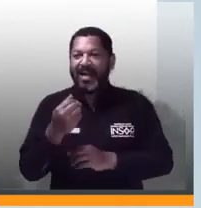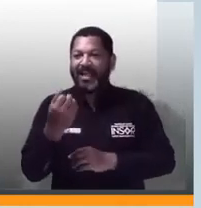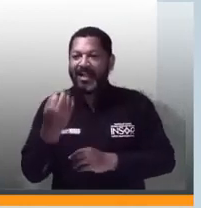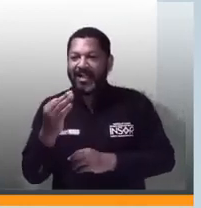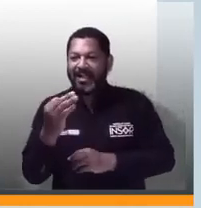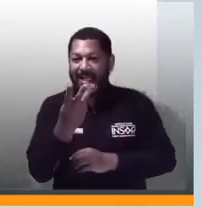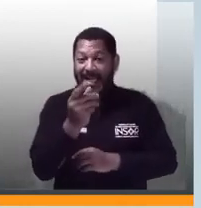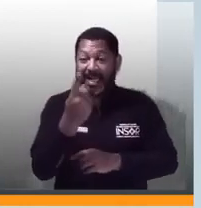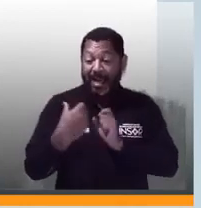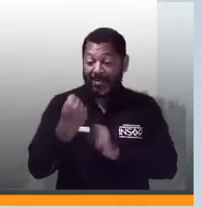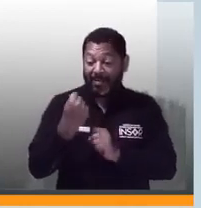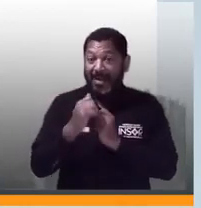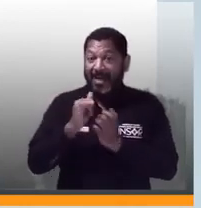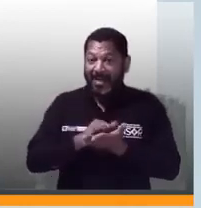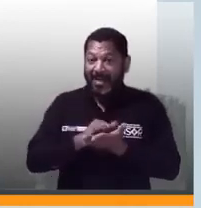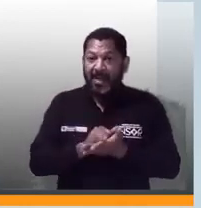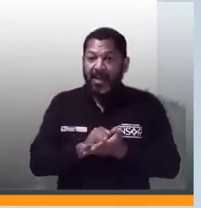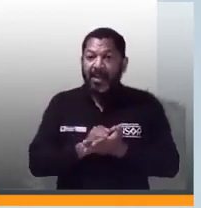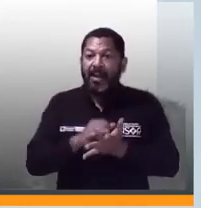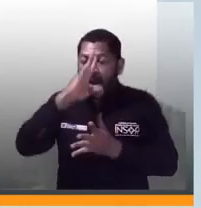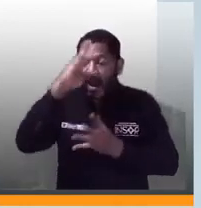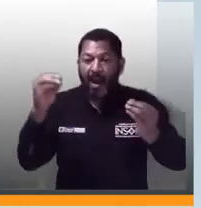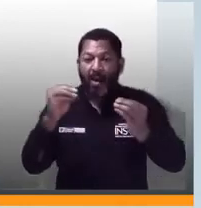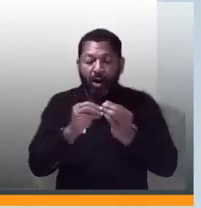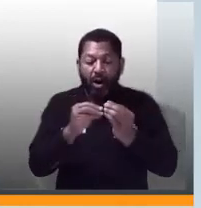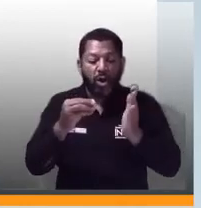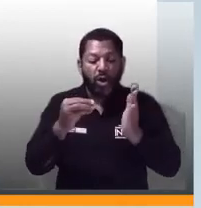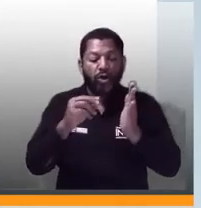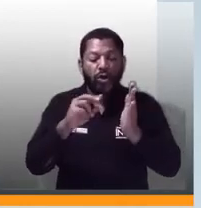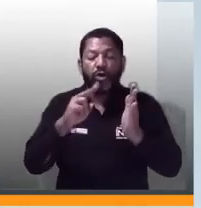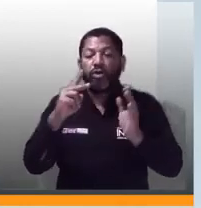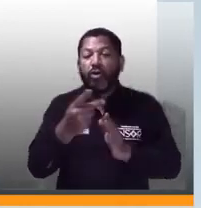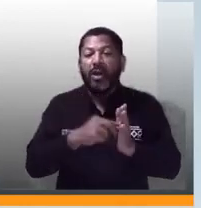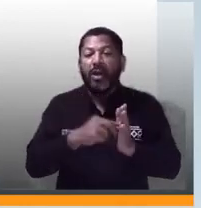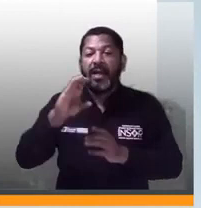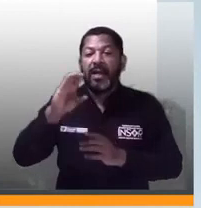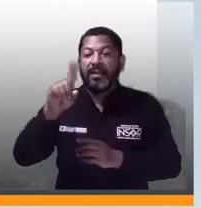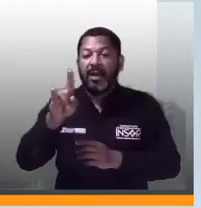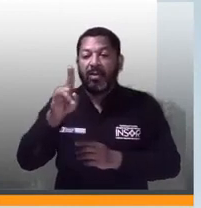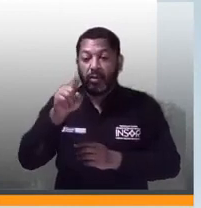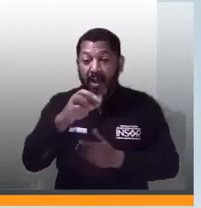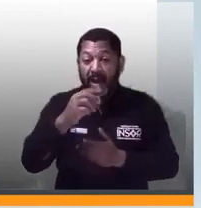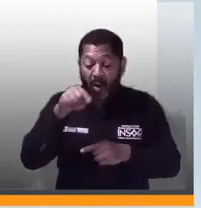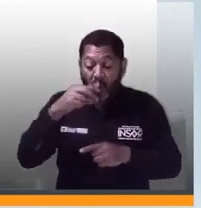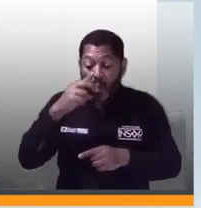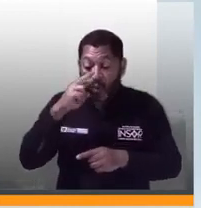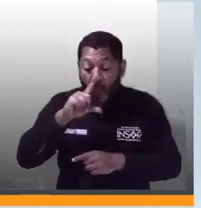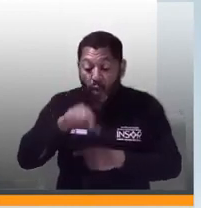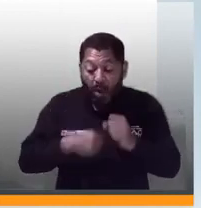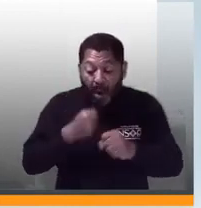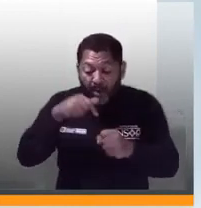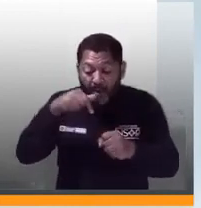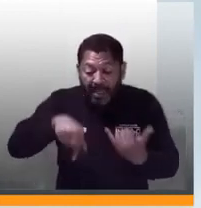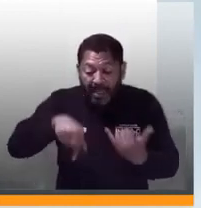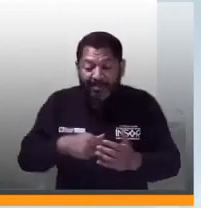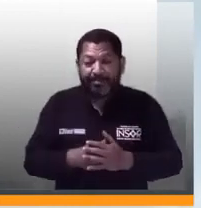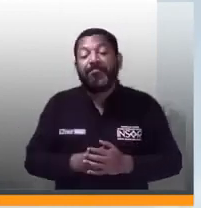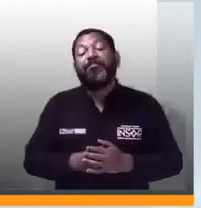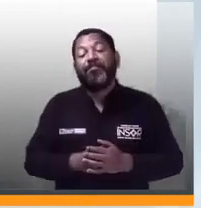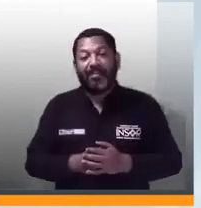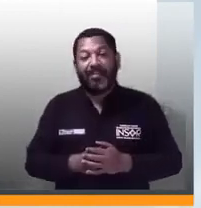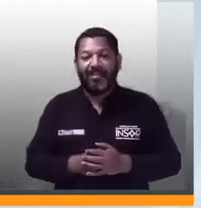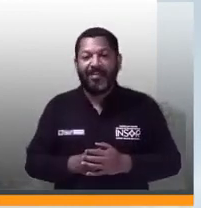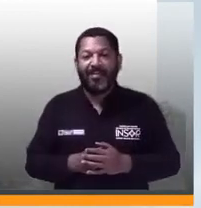decreto 1330 que había salido el año pasado y el acuerdo 2 del CESU que salió en julio de este año. Entonces